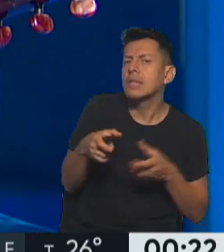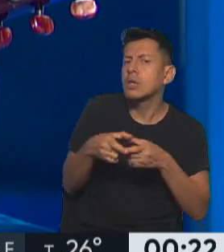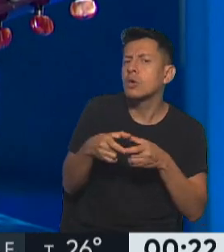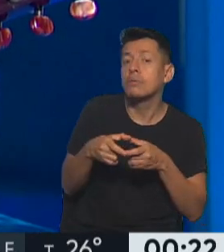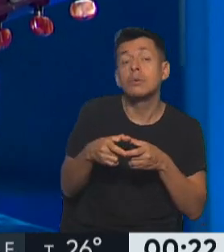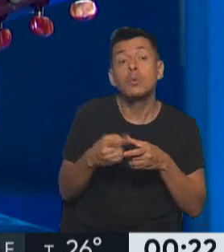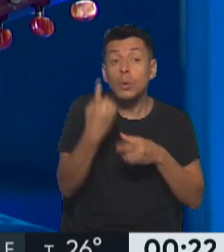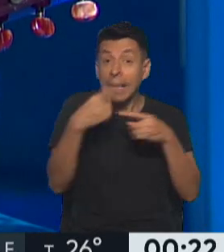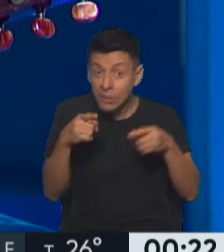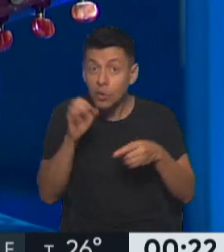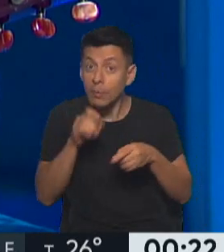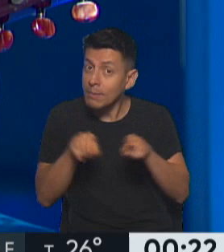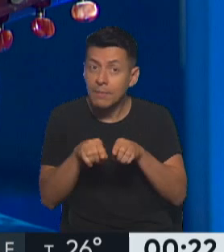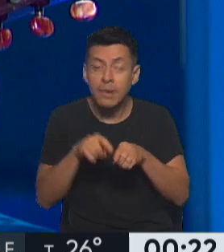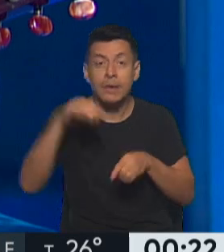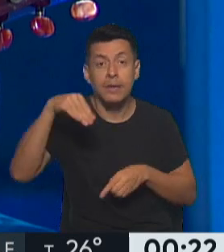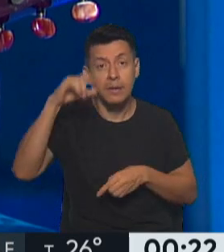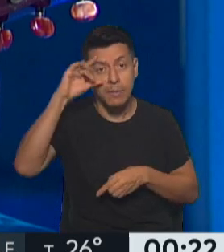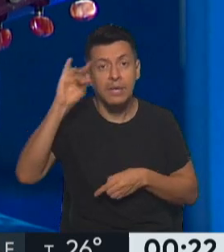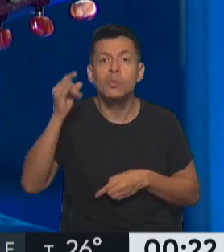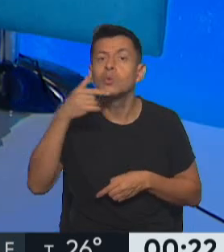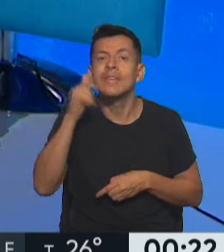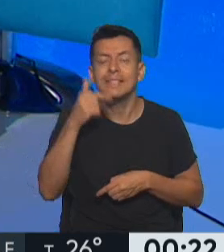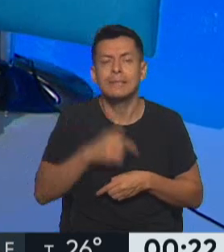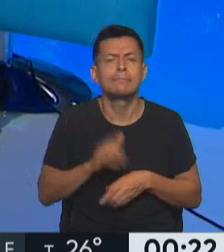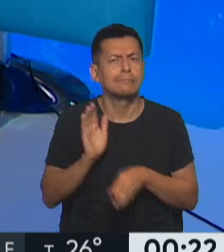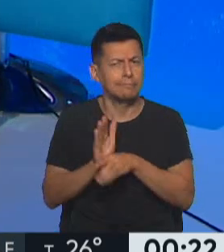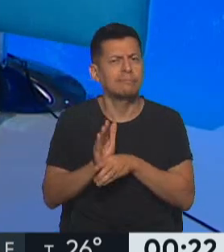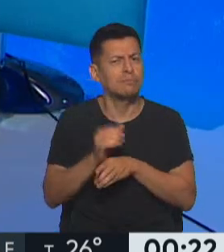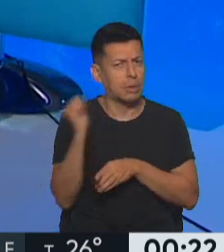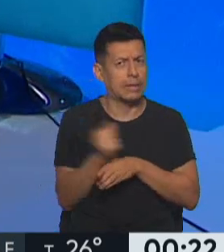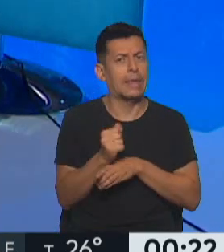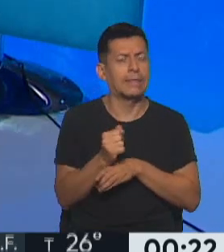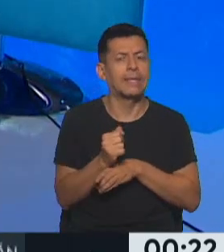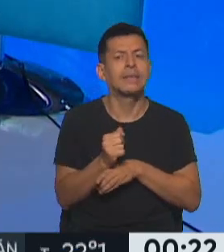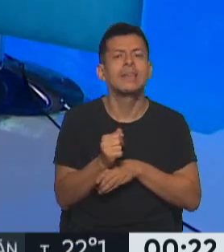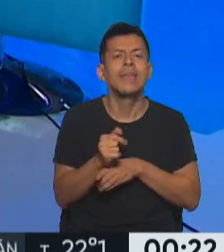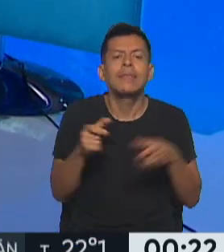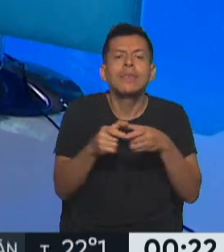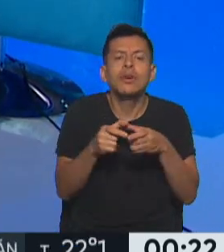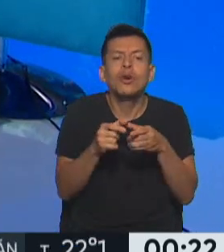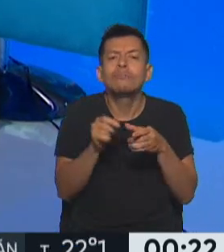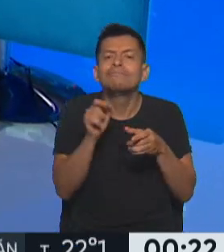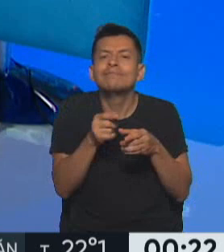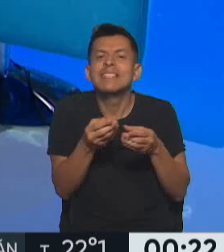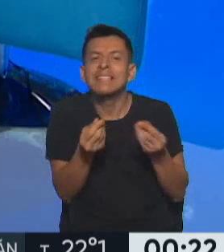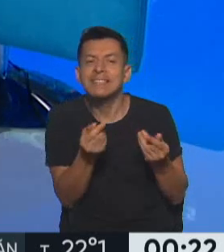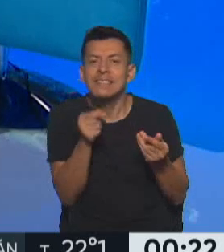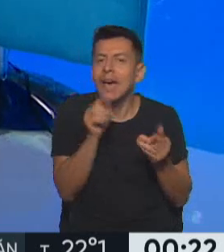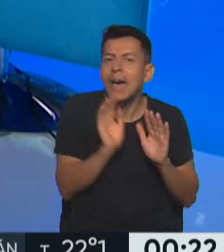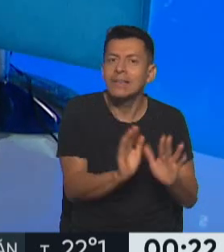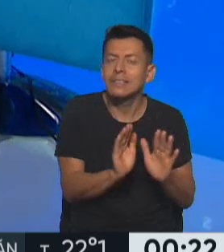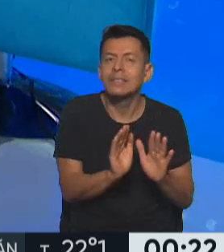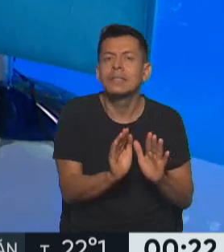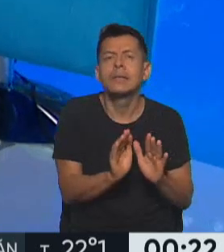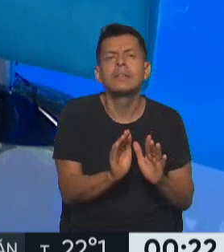disco y me pareció lo más representativo de todo, no sé, de la sustancia del disco. Después me puse a investigar un poco